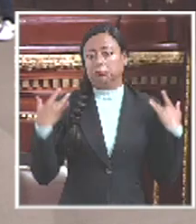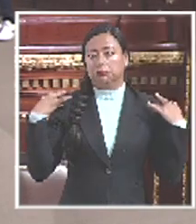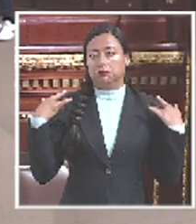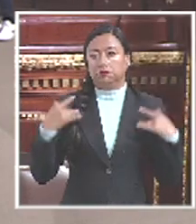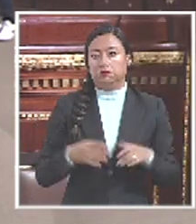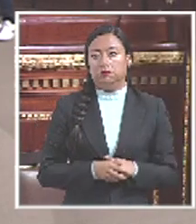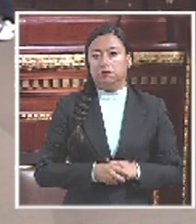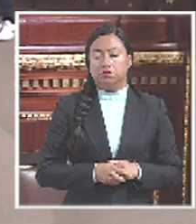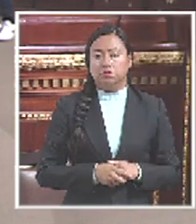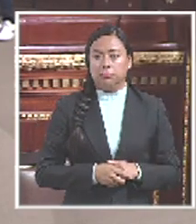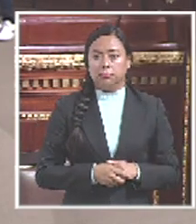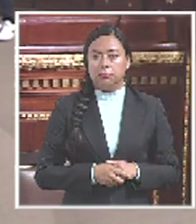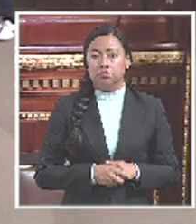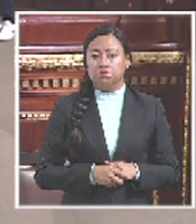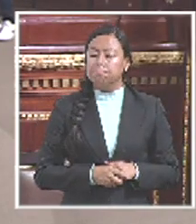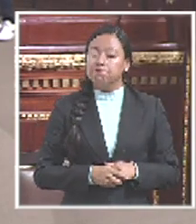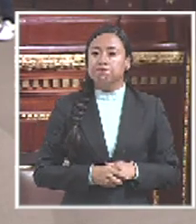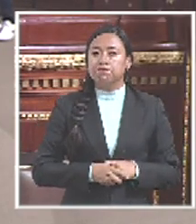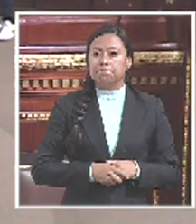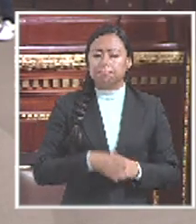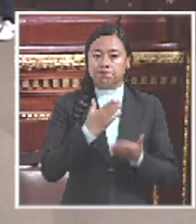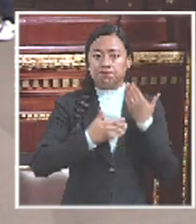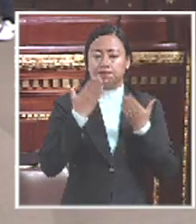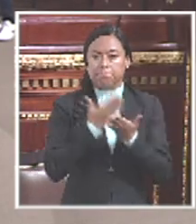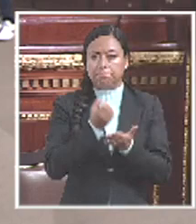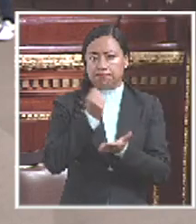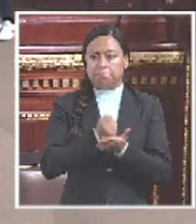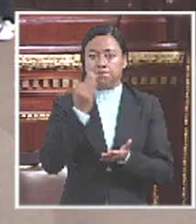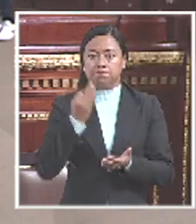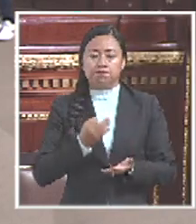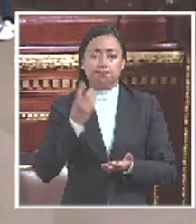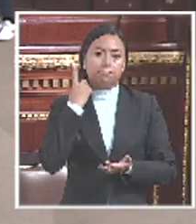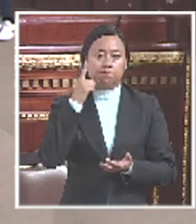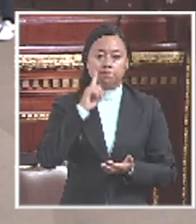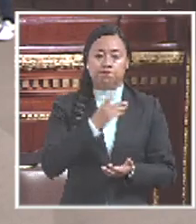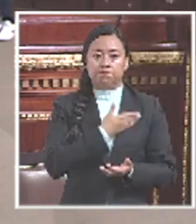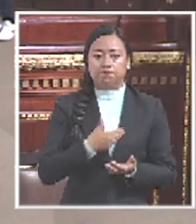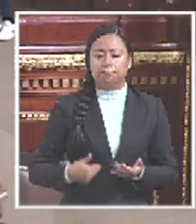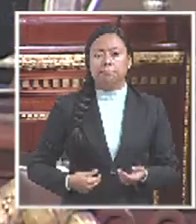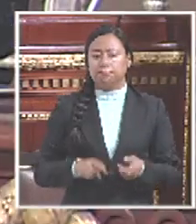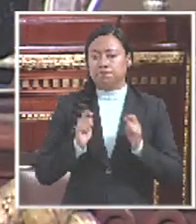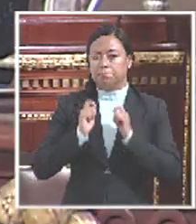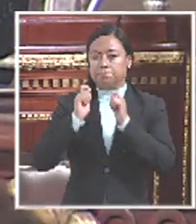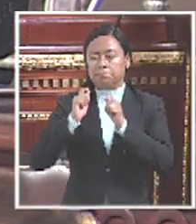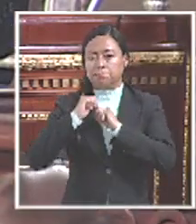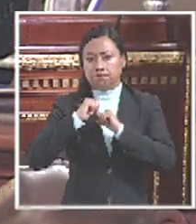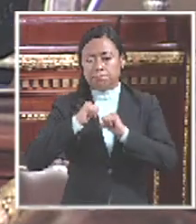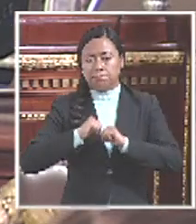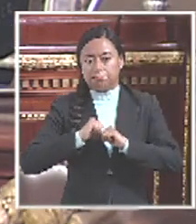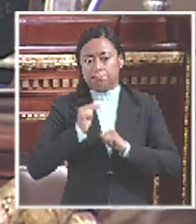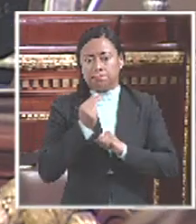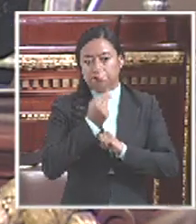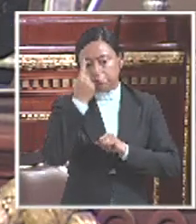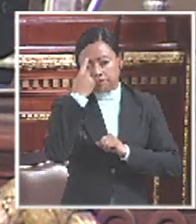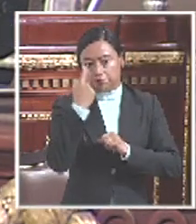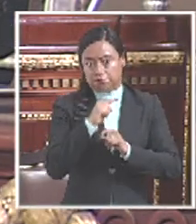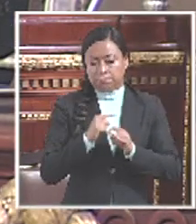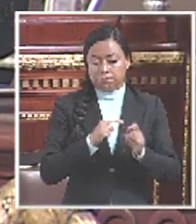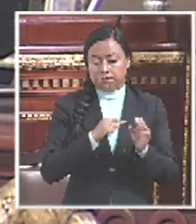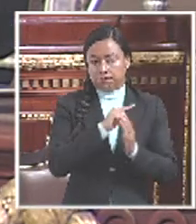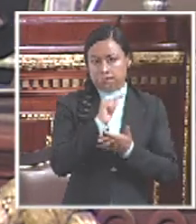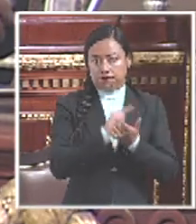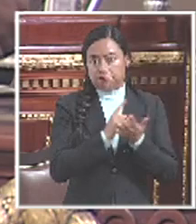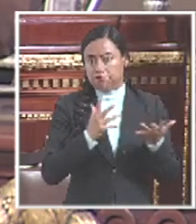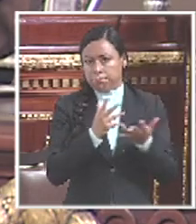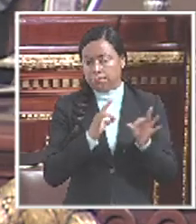abstenciones. Se considera aprobada la propuesta, diputada presidenta. Remítase a las autoridades correspondientes para los efectos legales a